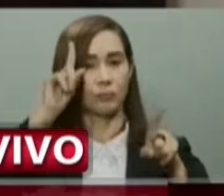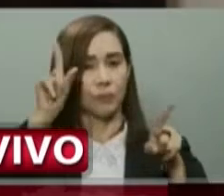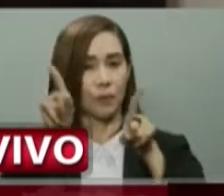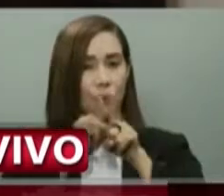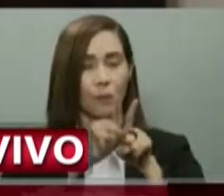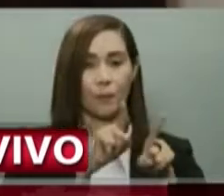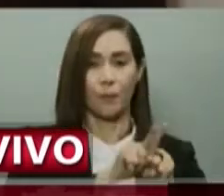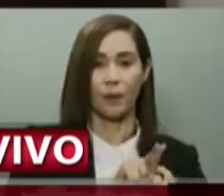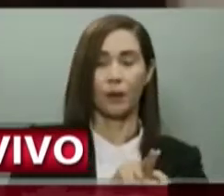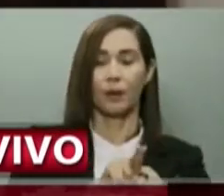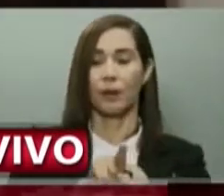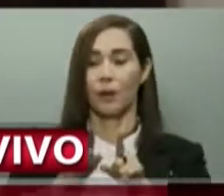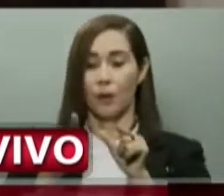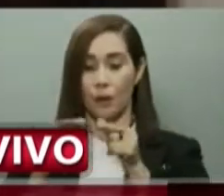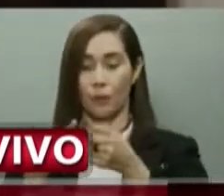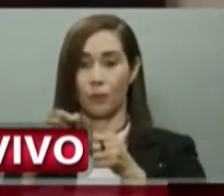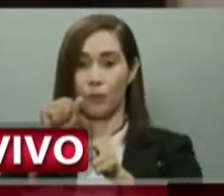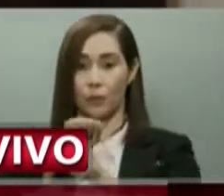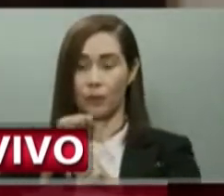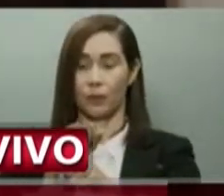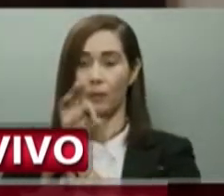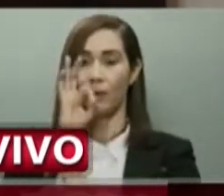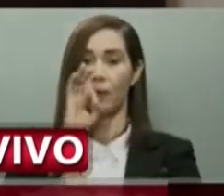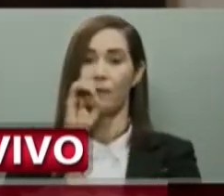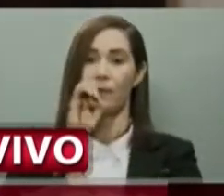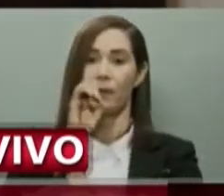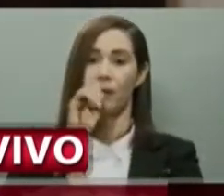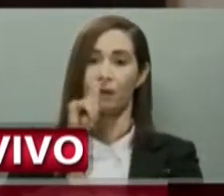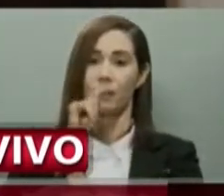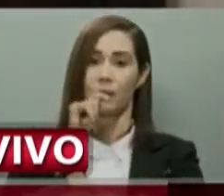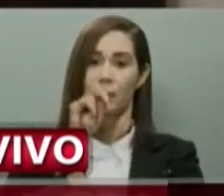acuerdos con los productores de fertilizantes,